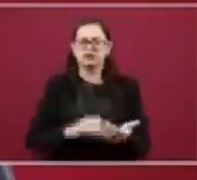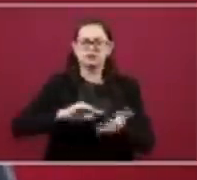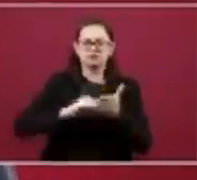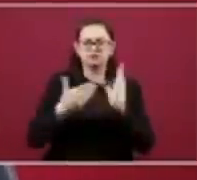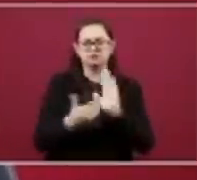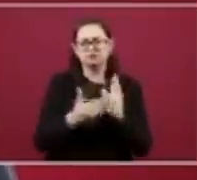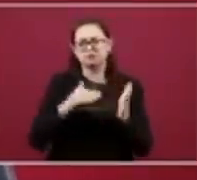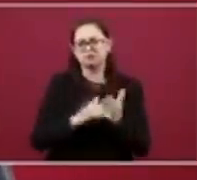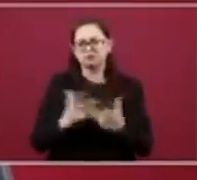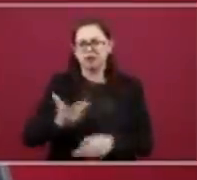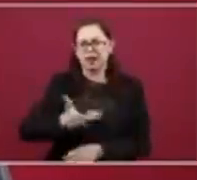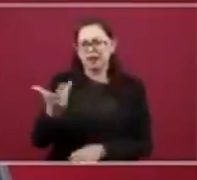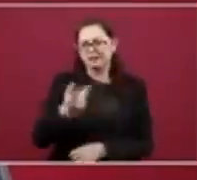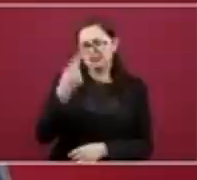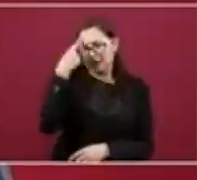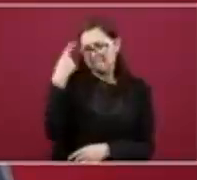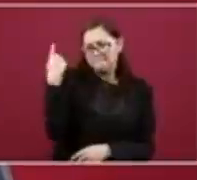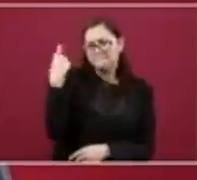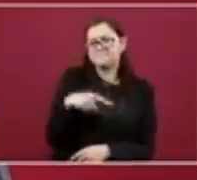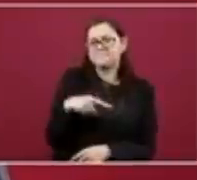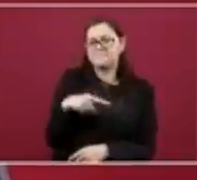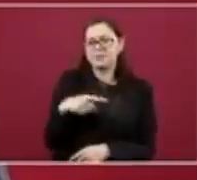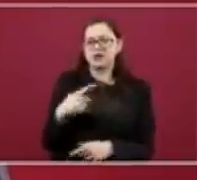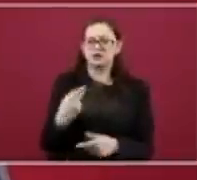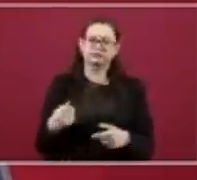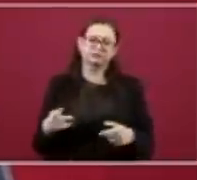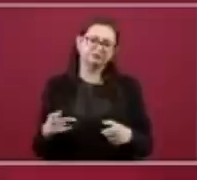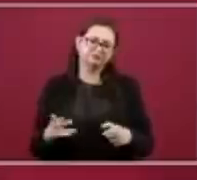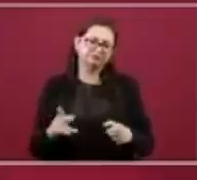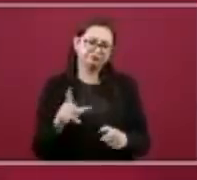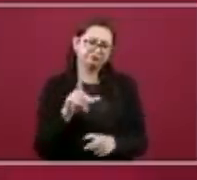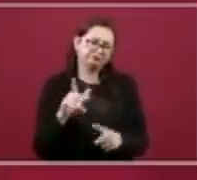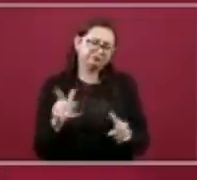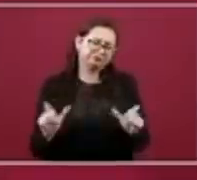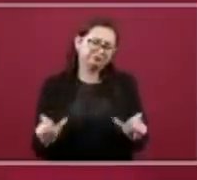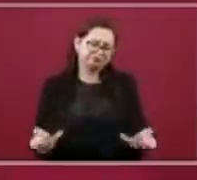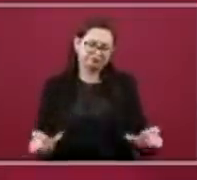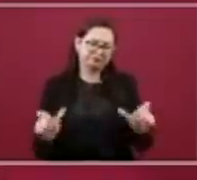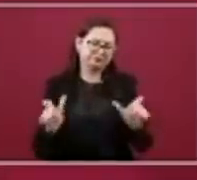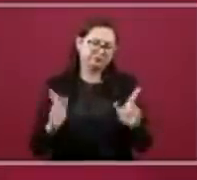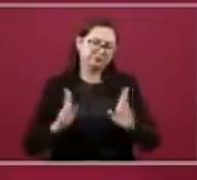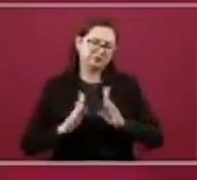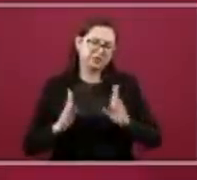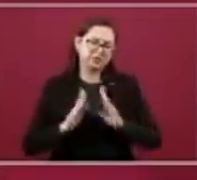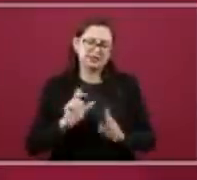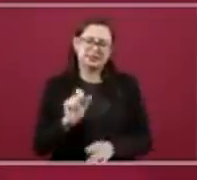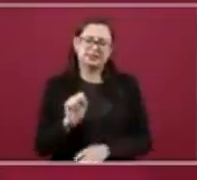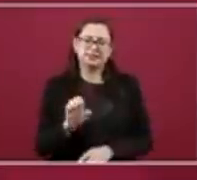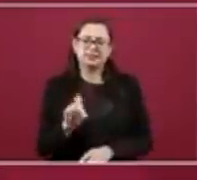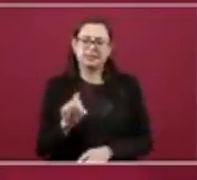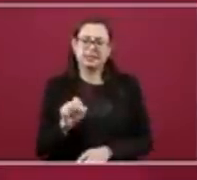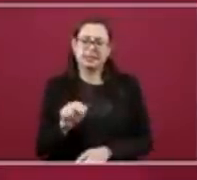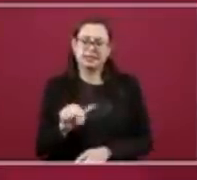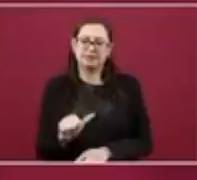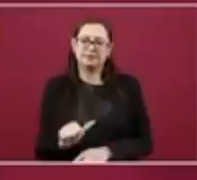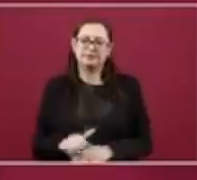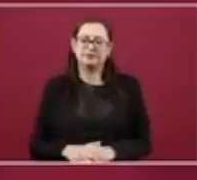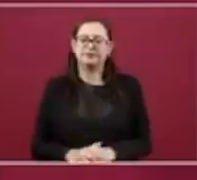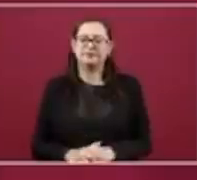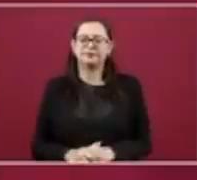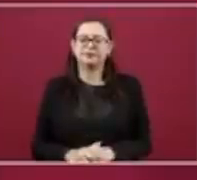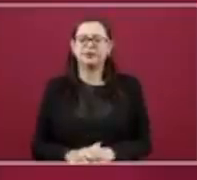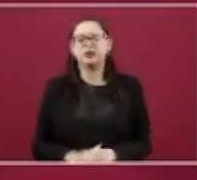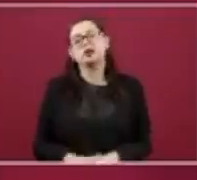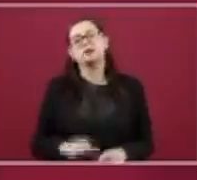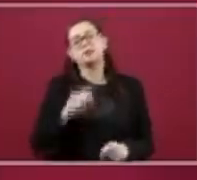se lleva a cabo por parte de Fuerzas Armadas. también en los reconocimientos de las